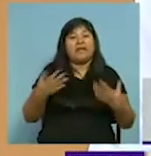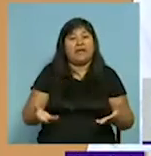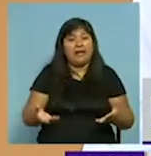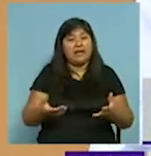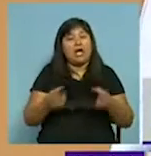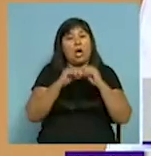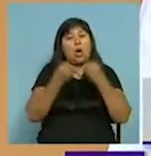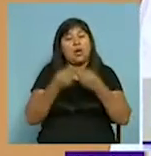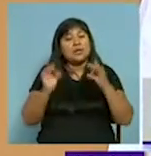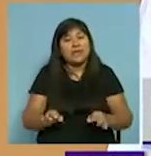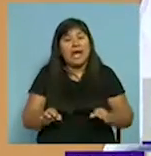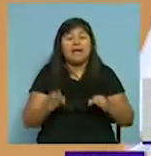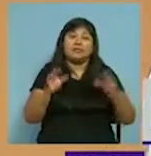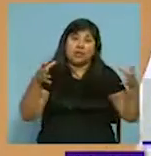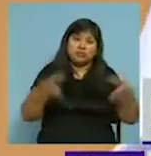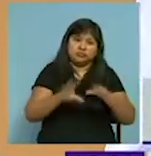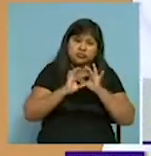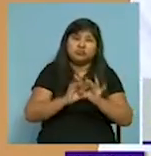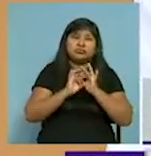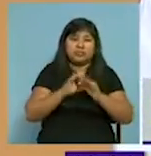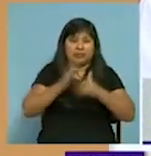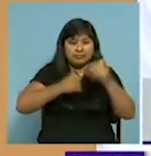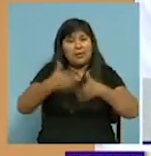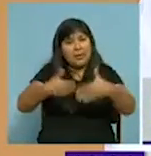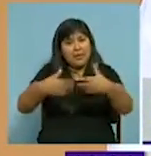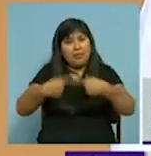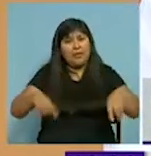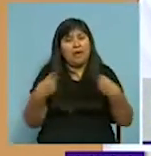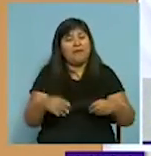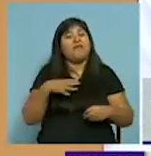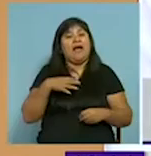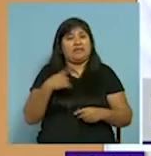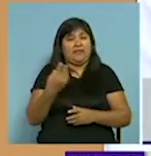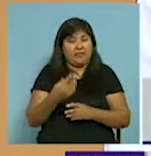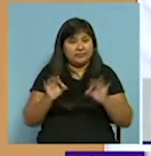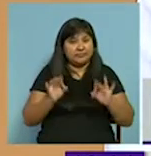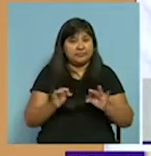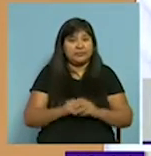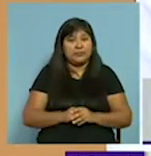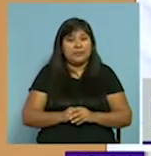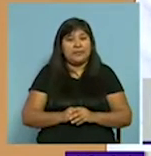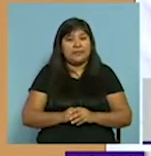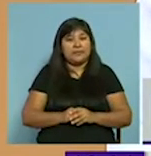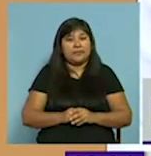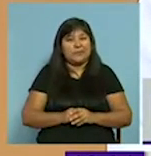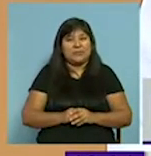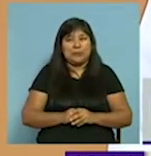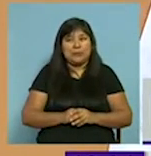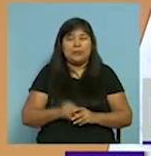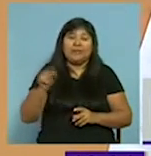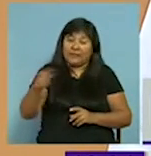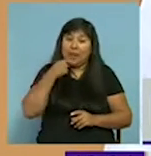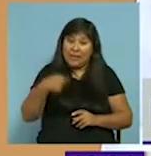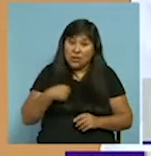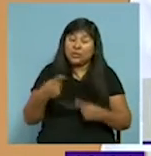una estructura válida para poderse desarrollar eso por un lado y segundo la pregunta que me hacen me